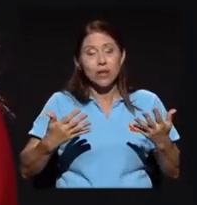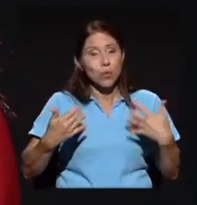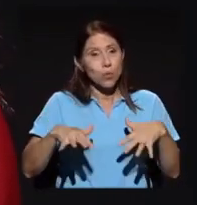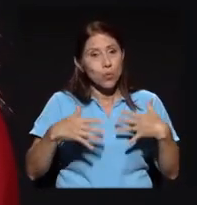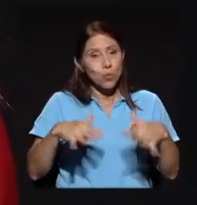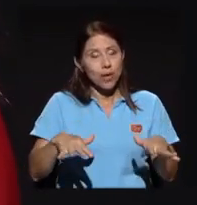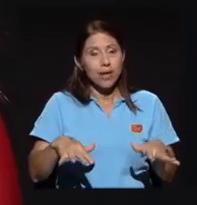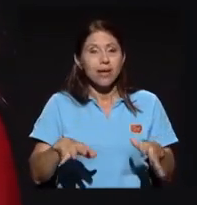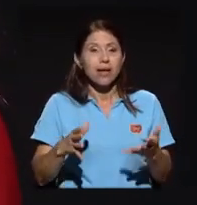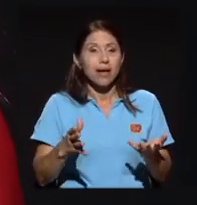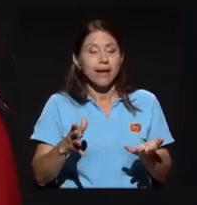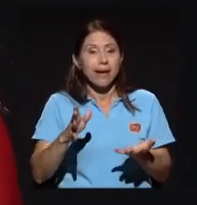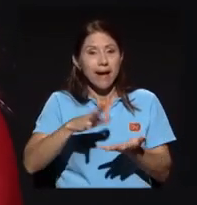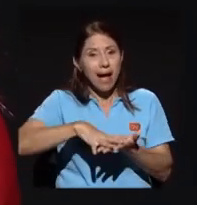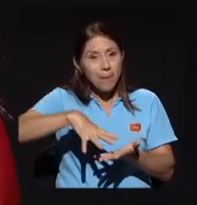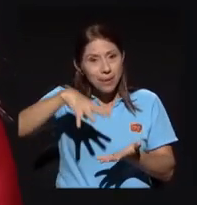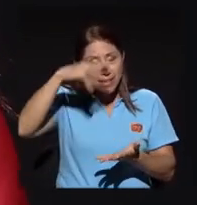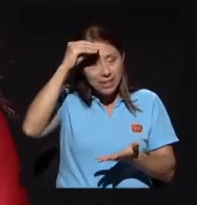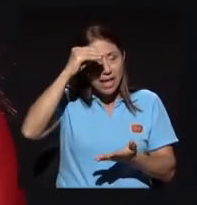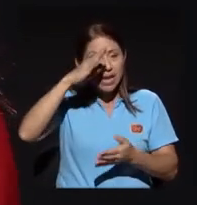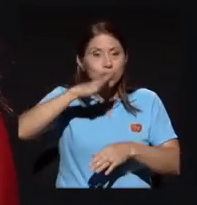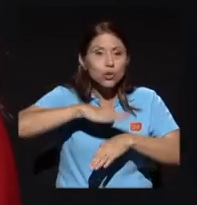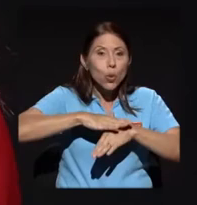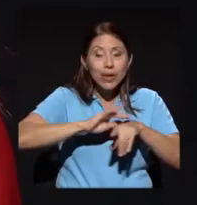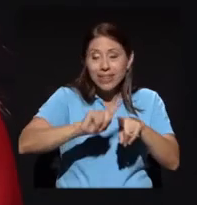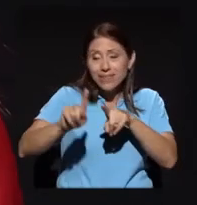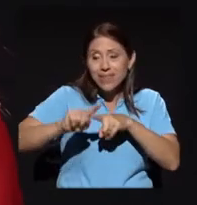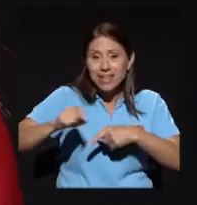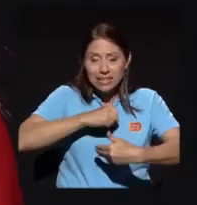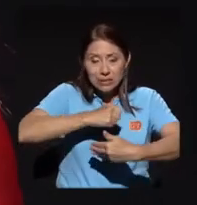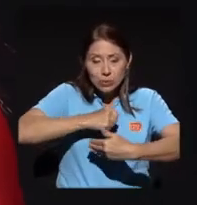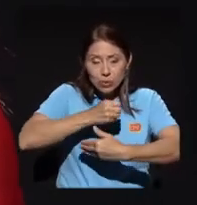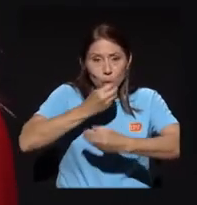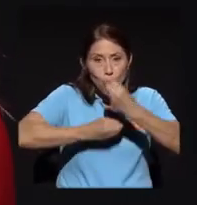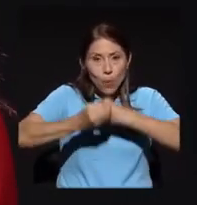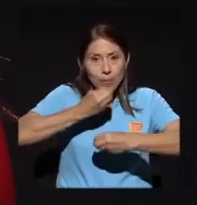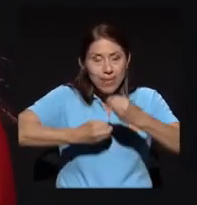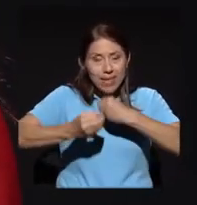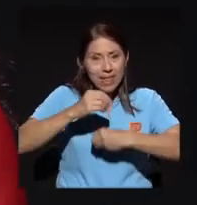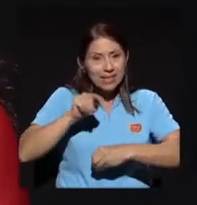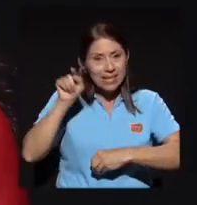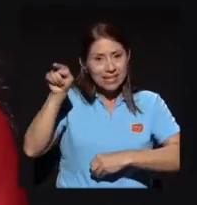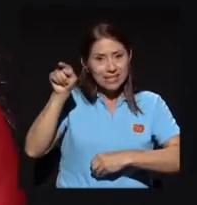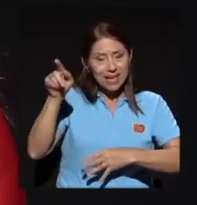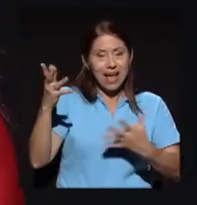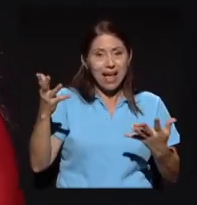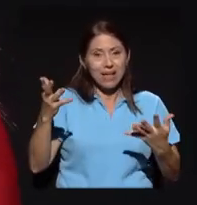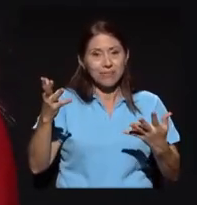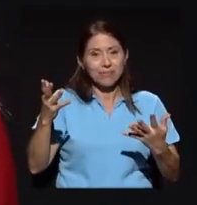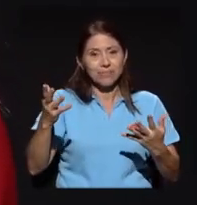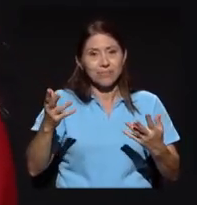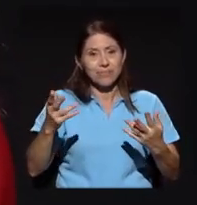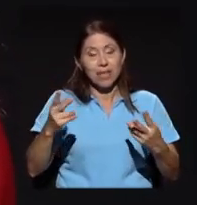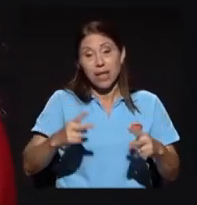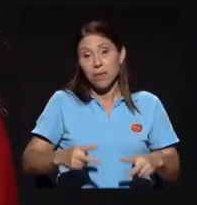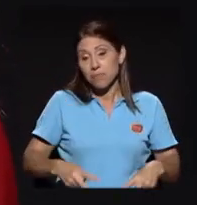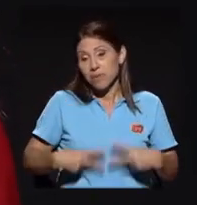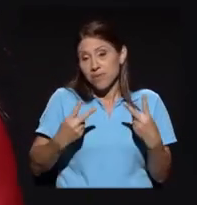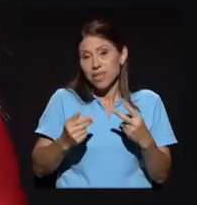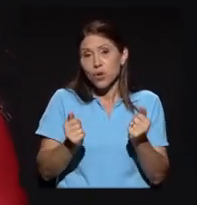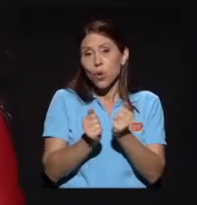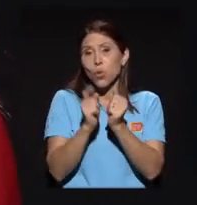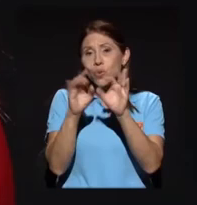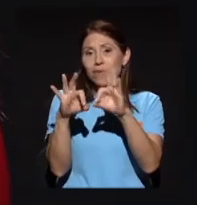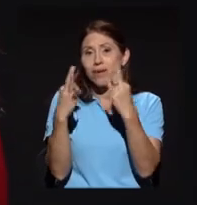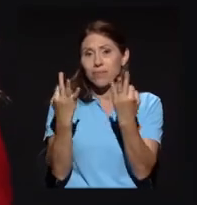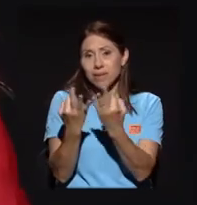Aprender de las comidas que tienen allá, vivir con la familia. fue una experiencia